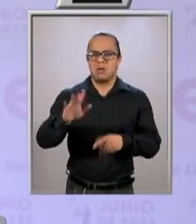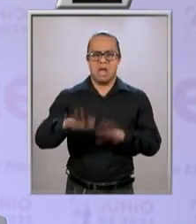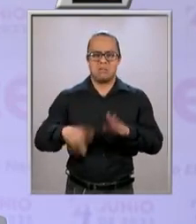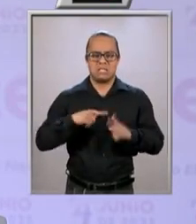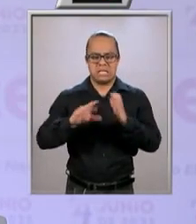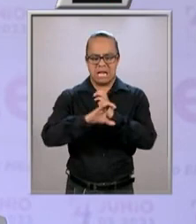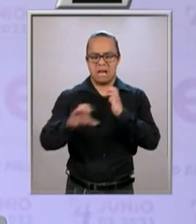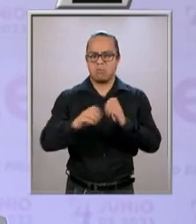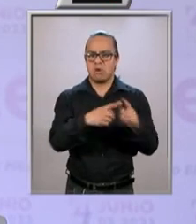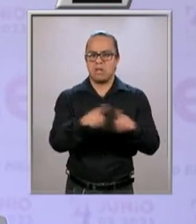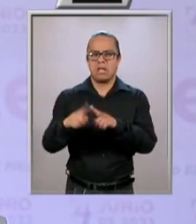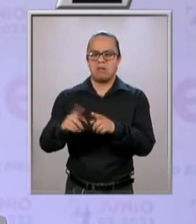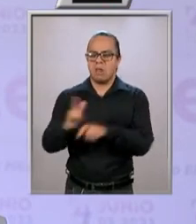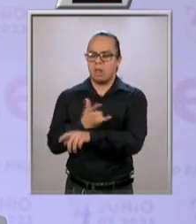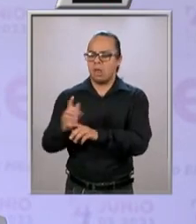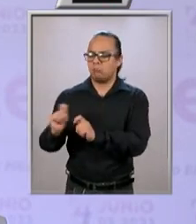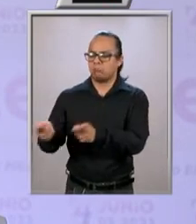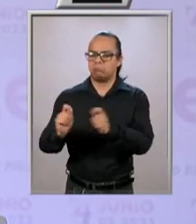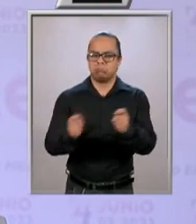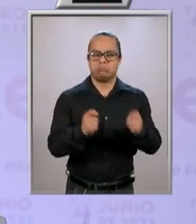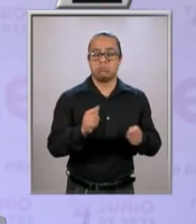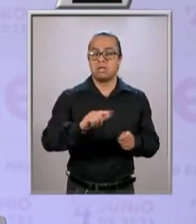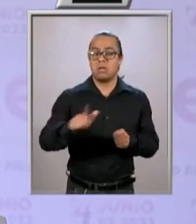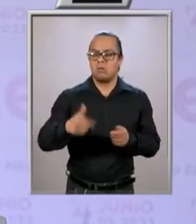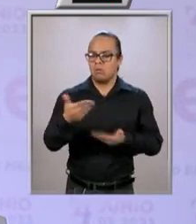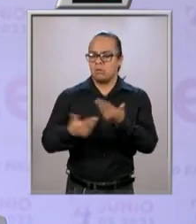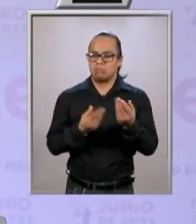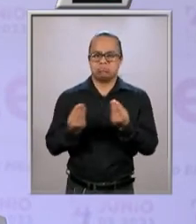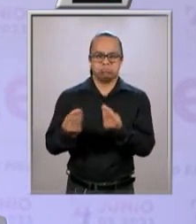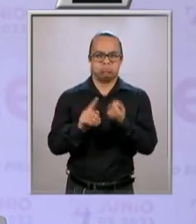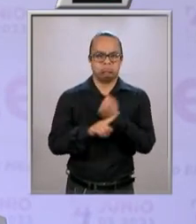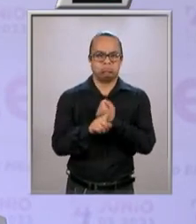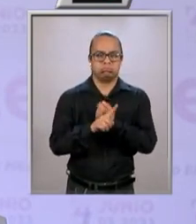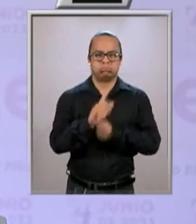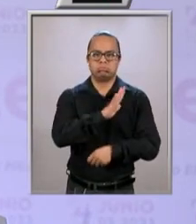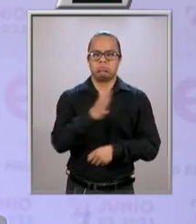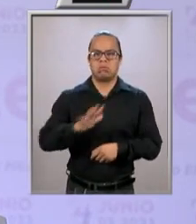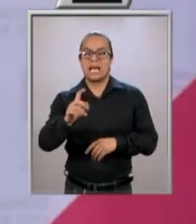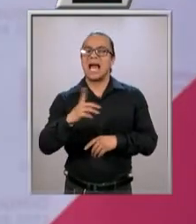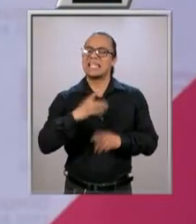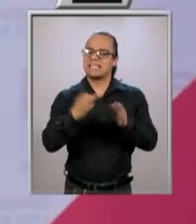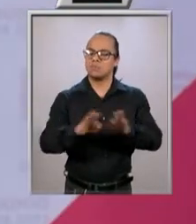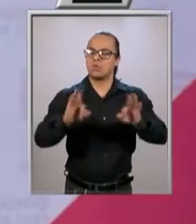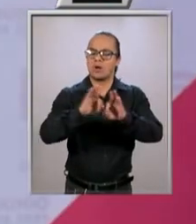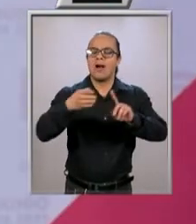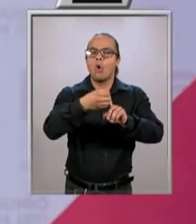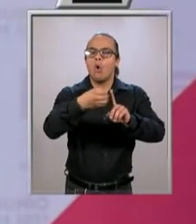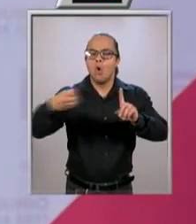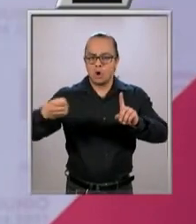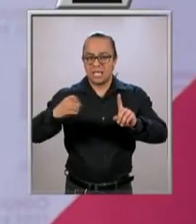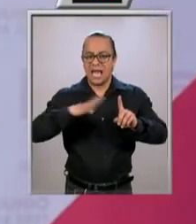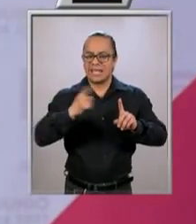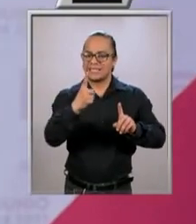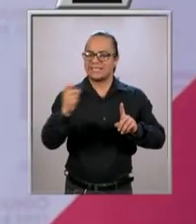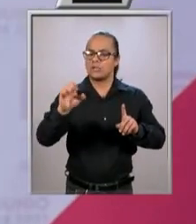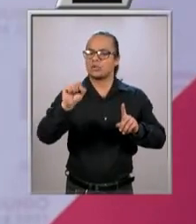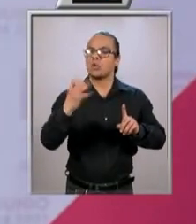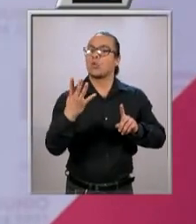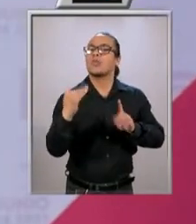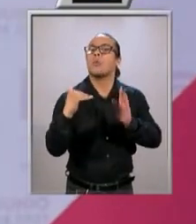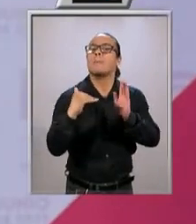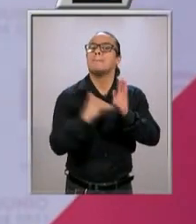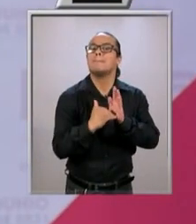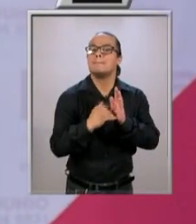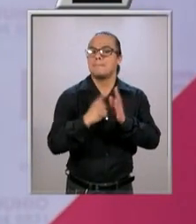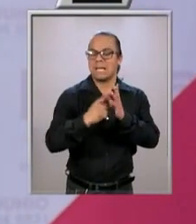qué es lo que ha provocado que exista pues muchísimo problema en lo que es el la movilidad son 164 mil concesiones